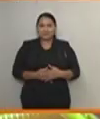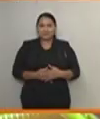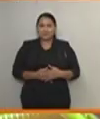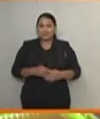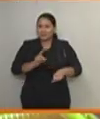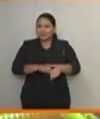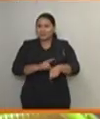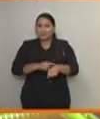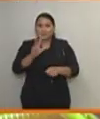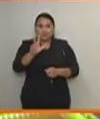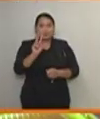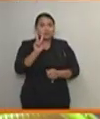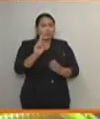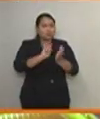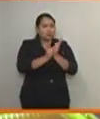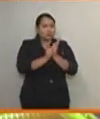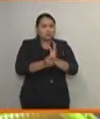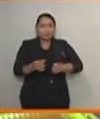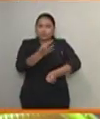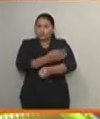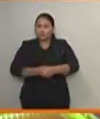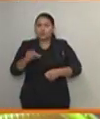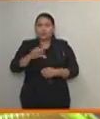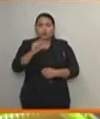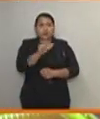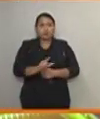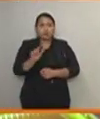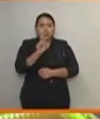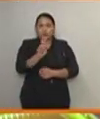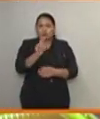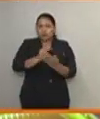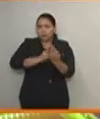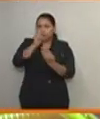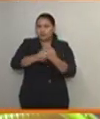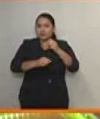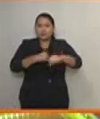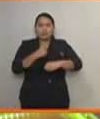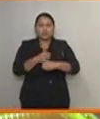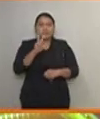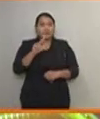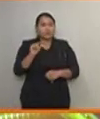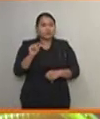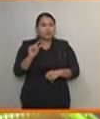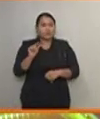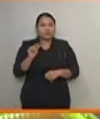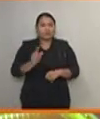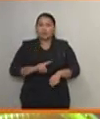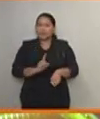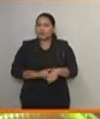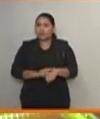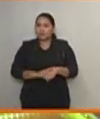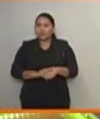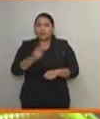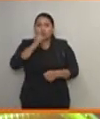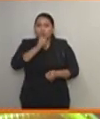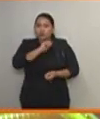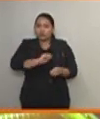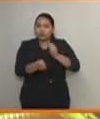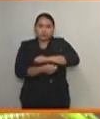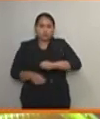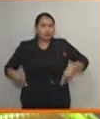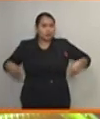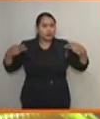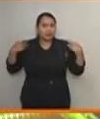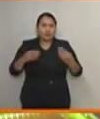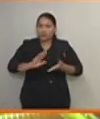Ya son las 3 y 2 minutos de la tarde, hoy lunes 2 de noviembre del año 2020. Loto Superpremio sigue cambiando vidas,